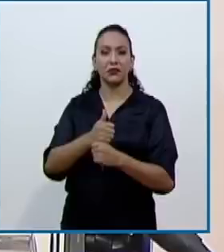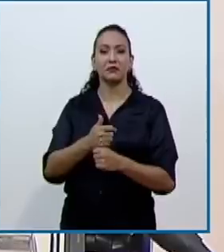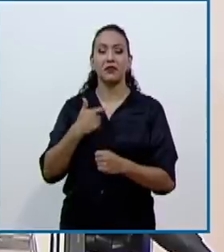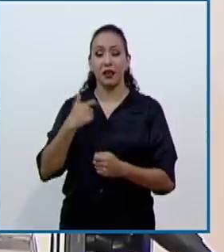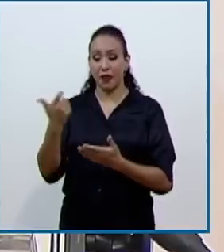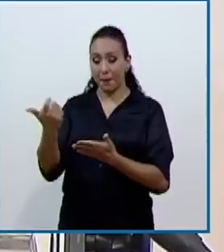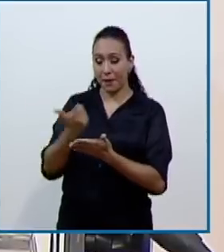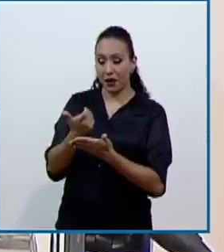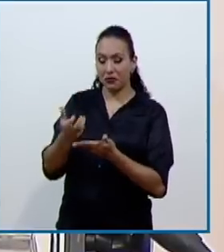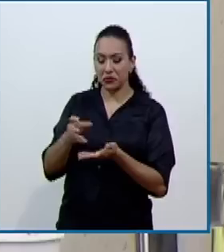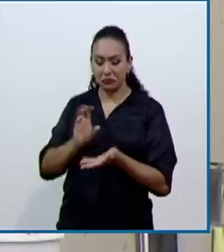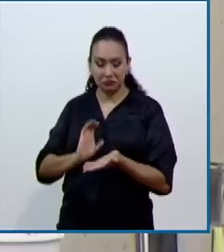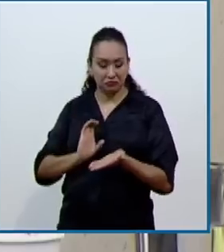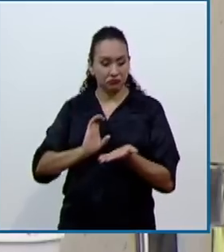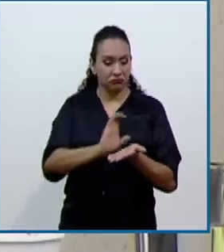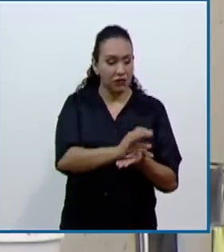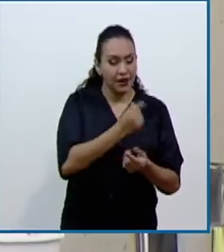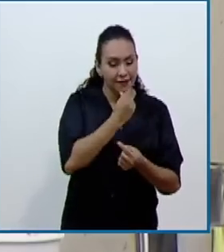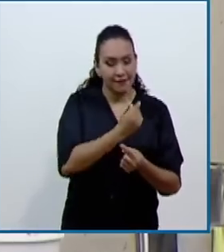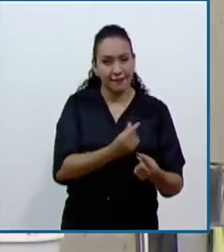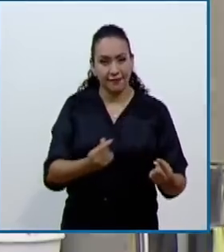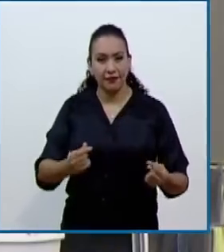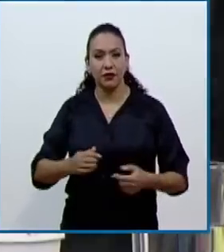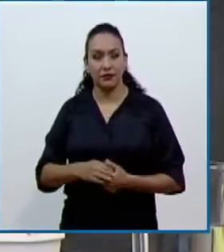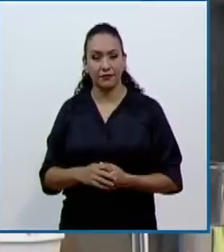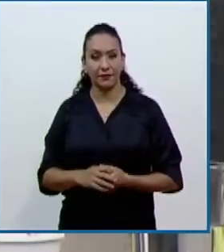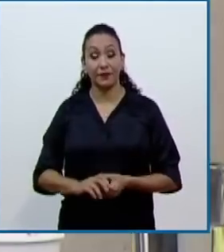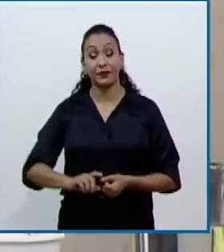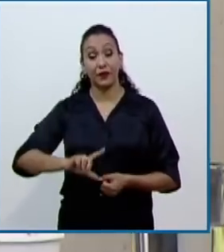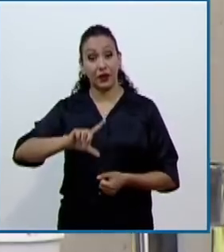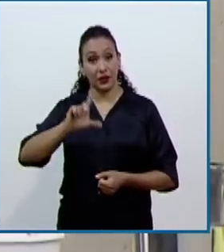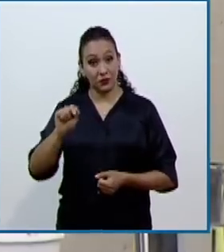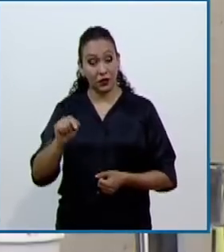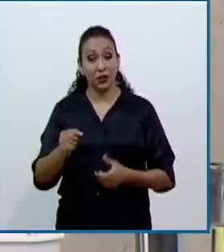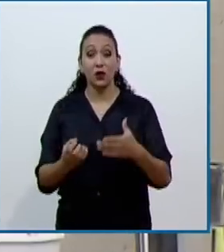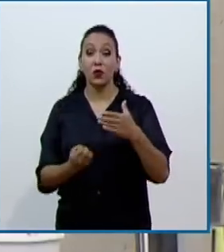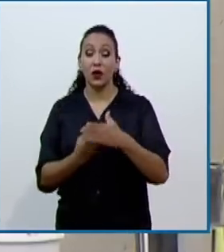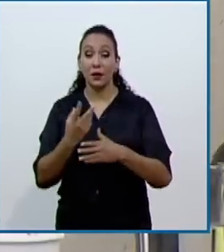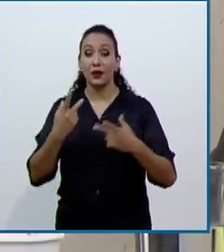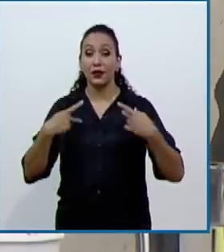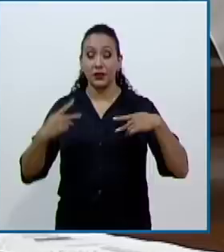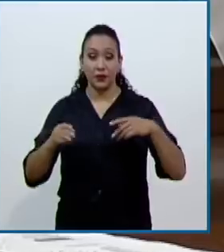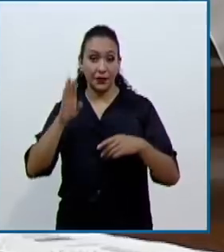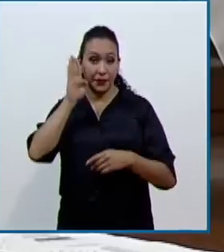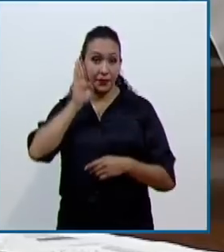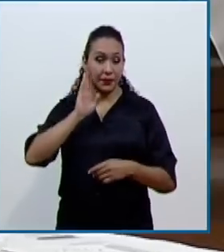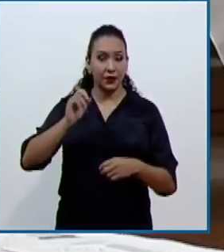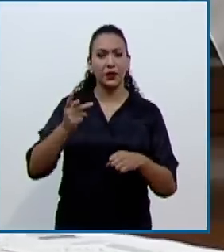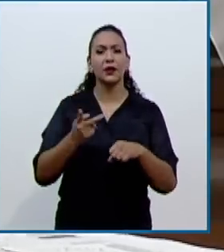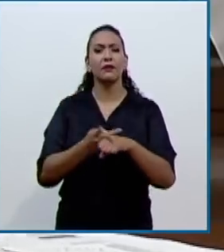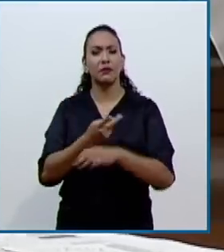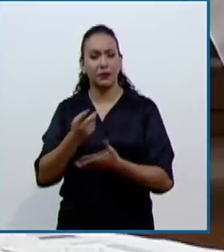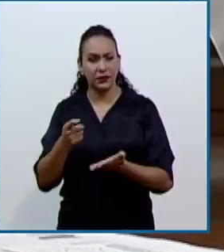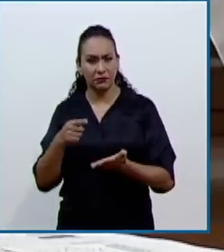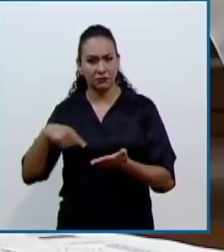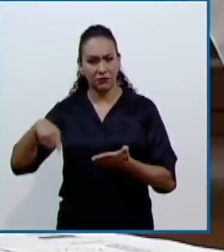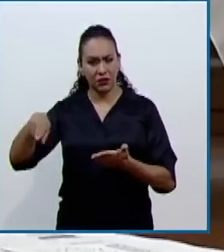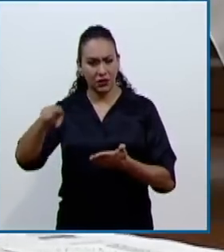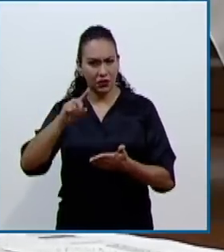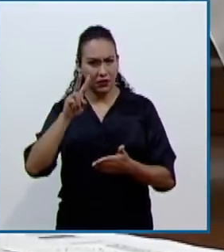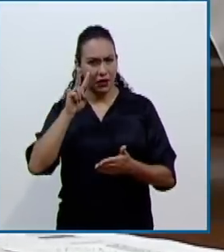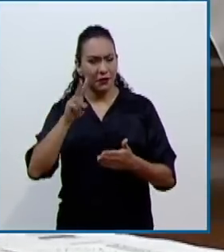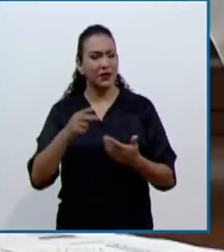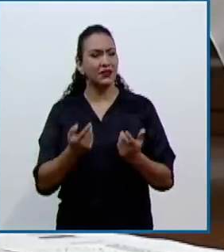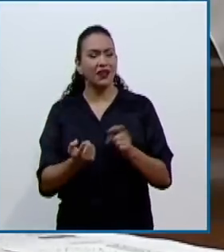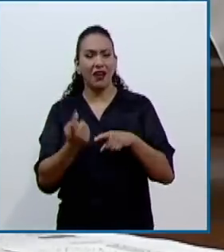Después de todo, siempre son las generaciones siguientes las que resienten el quehacer de las actuales y la ausencia cada vez mayor de